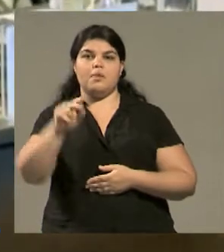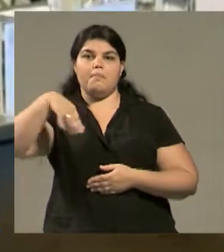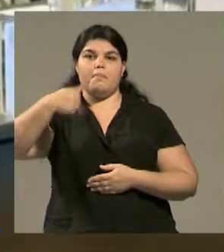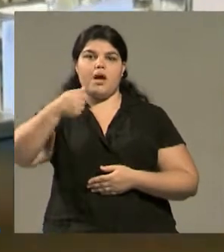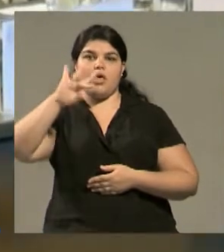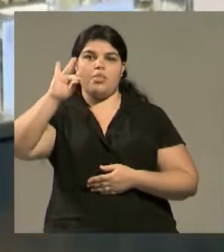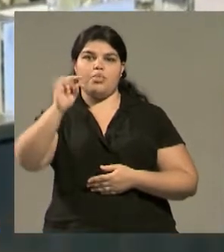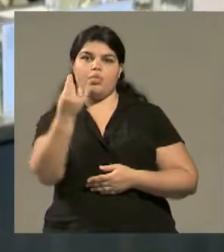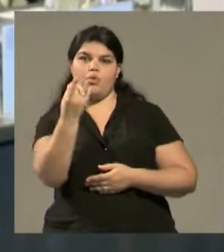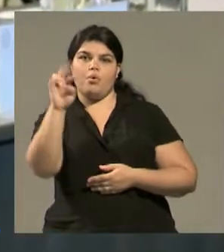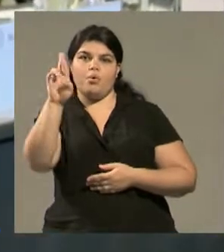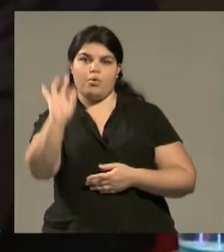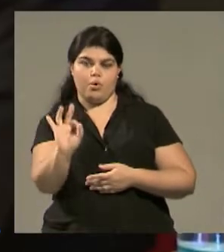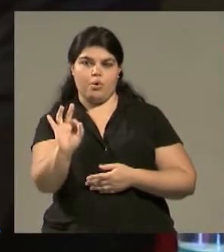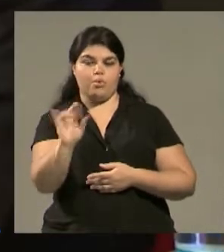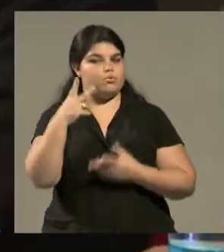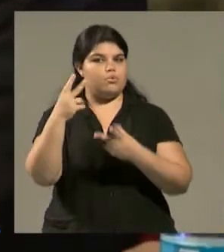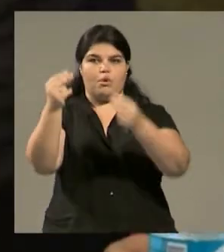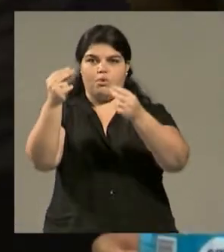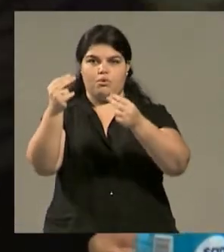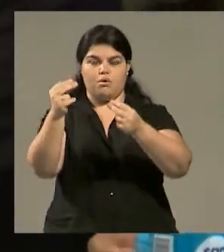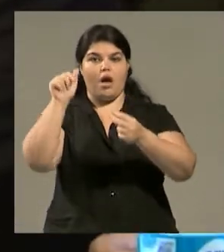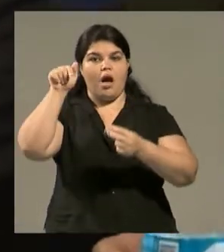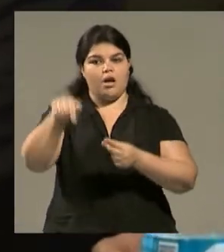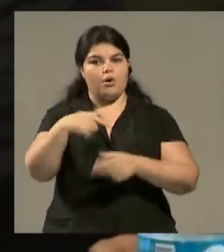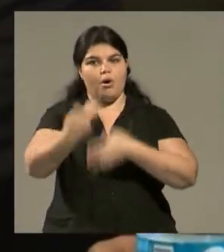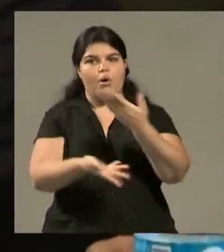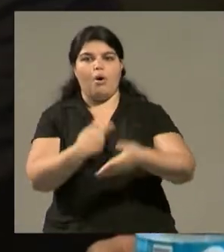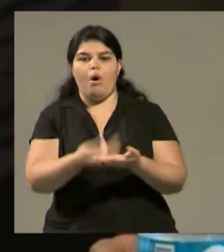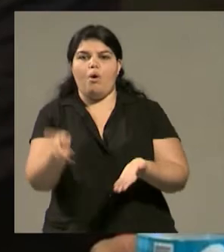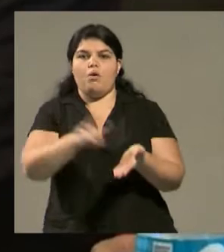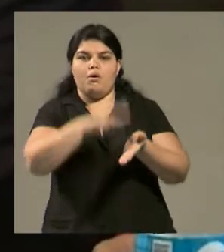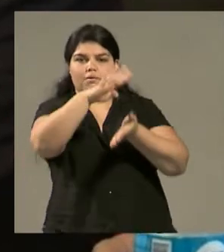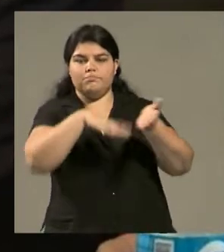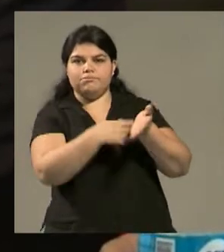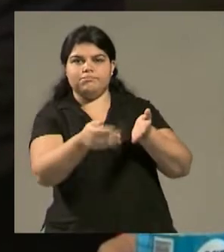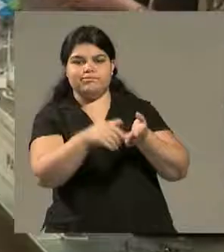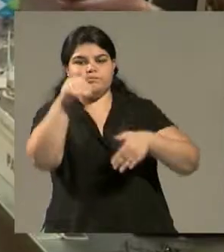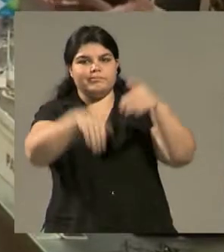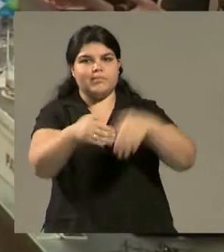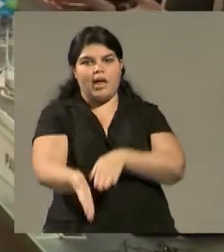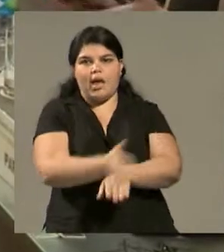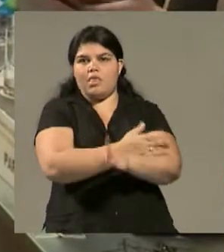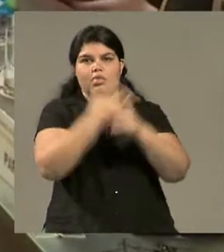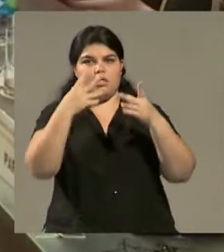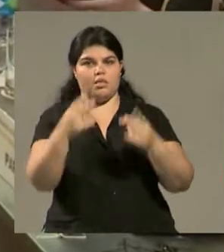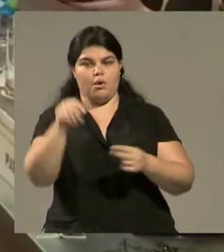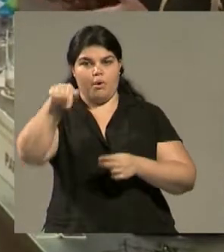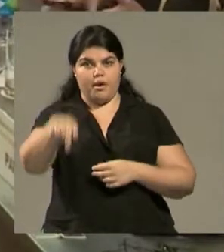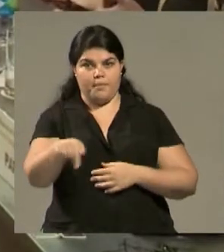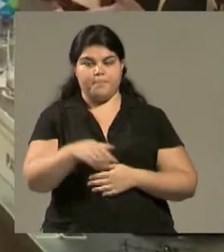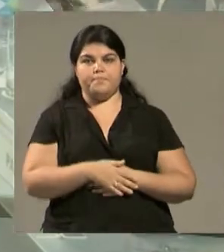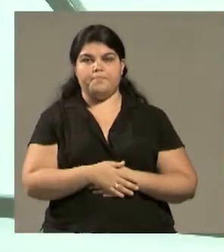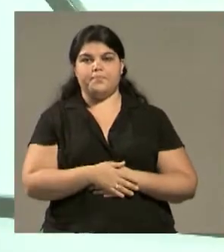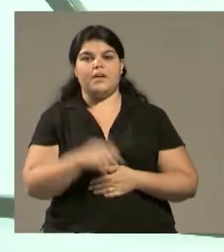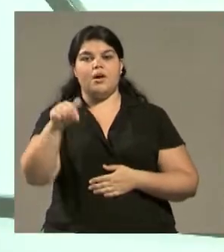quien el foro exigió un nuevo calendario electoral al ratificar su rechazo a las elecciones anticipadas en ese país. Compartimos un